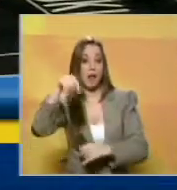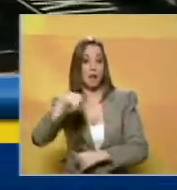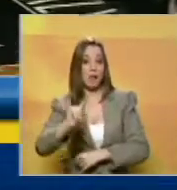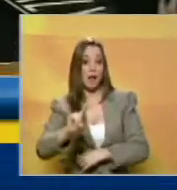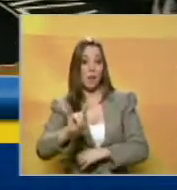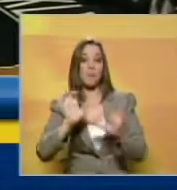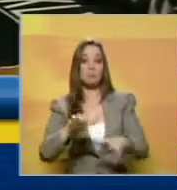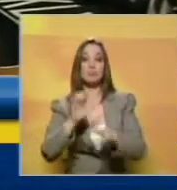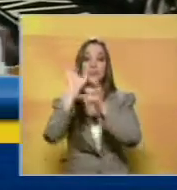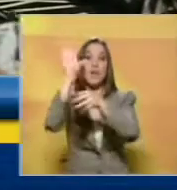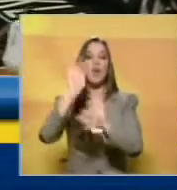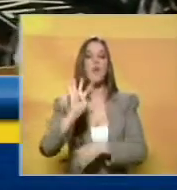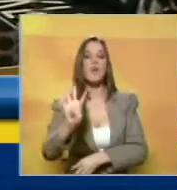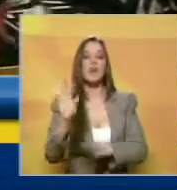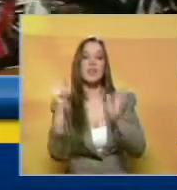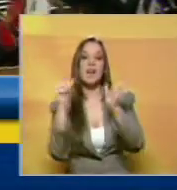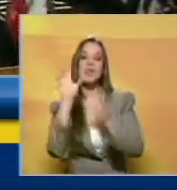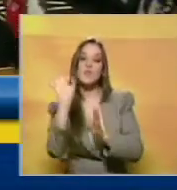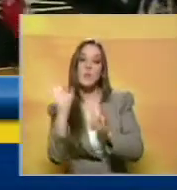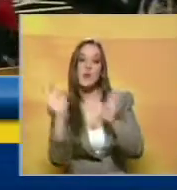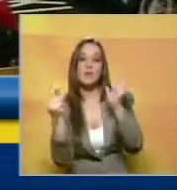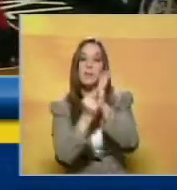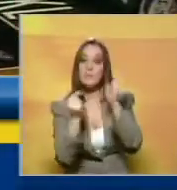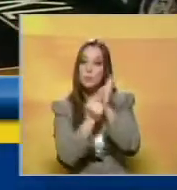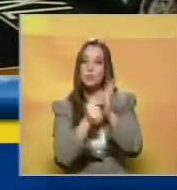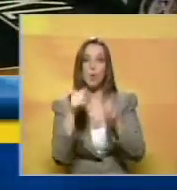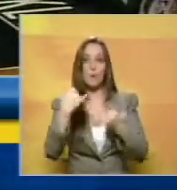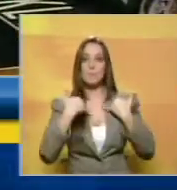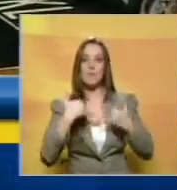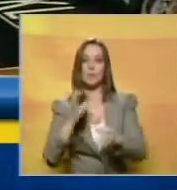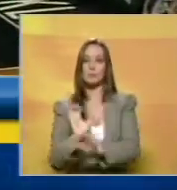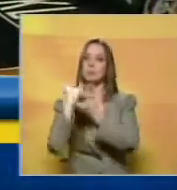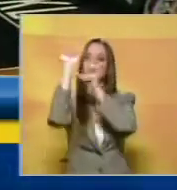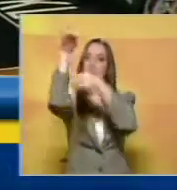anotó 49 puntos. Miami inició a los Nets de Brooklyn